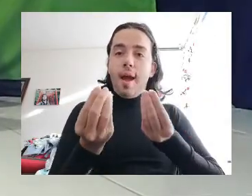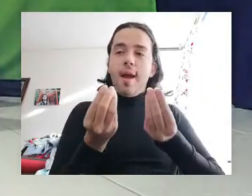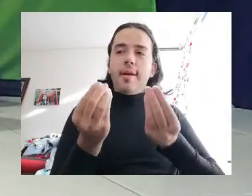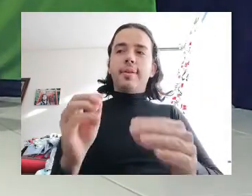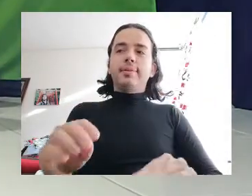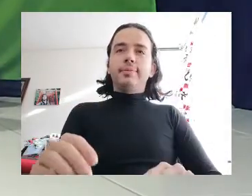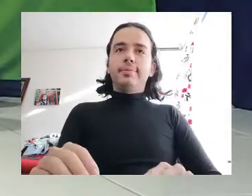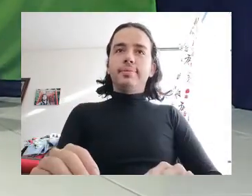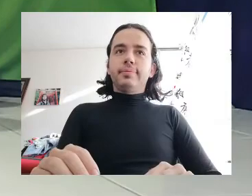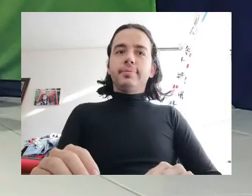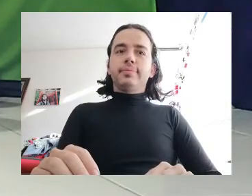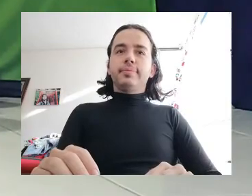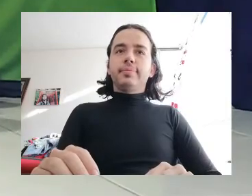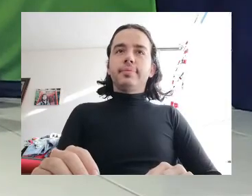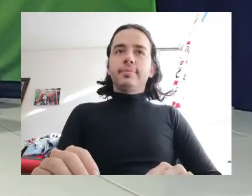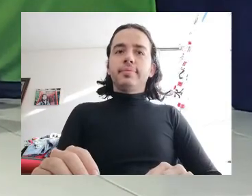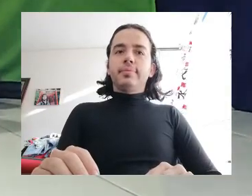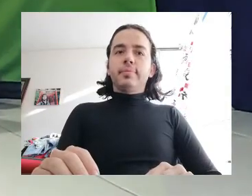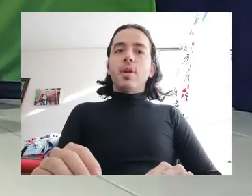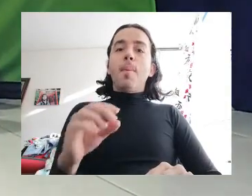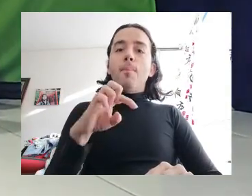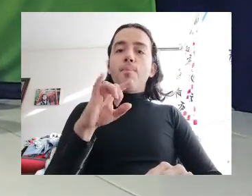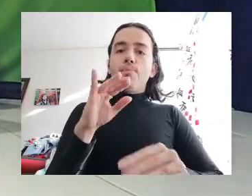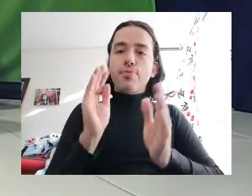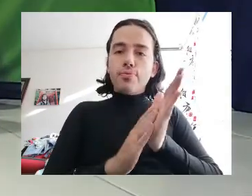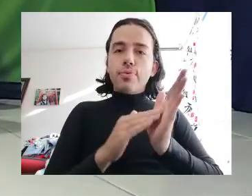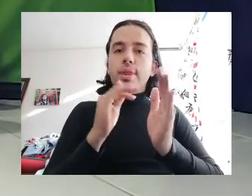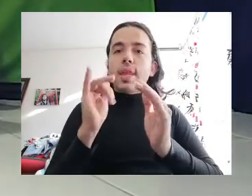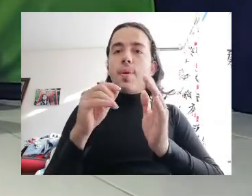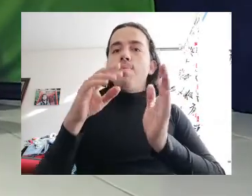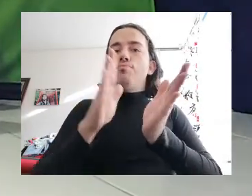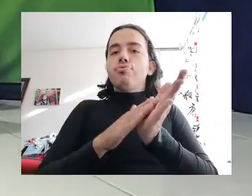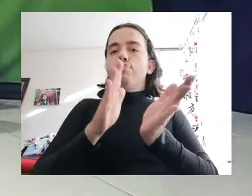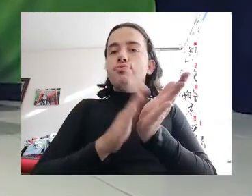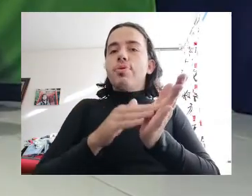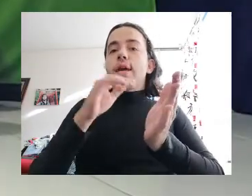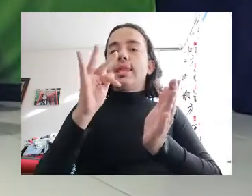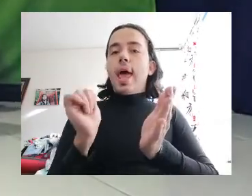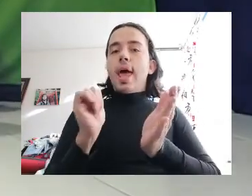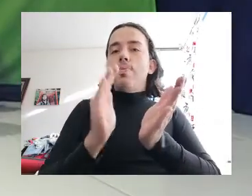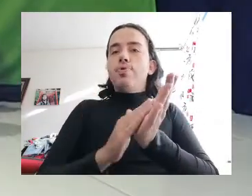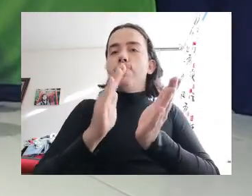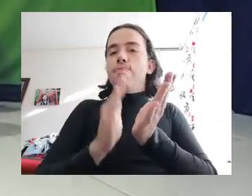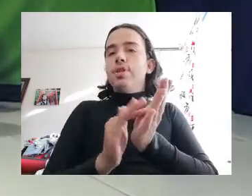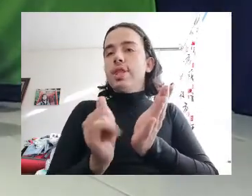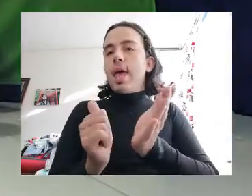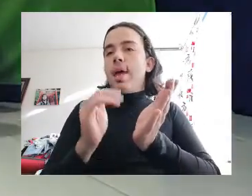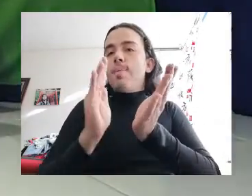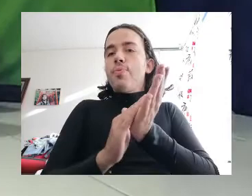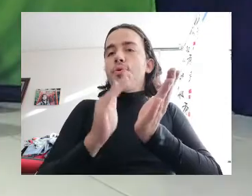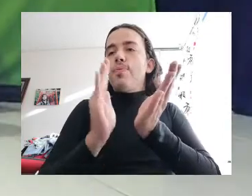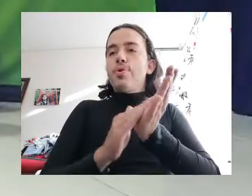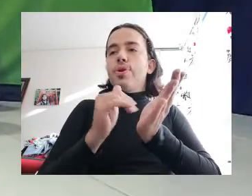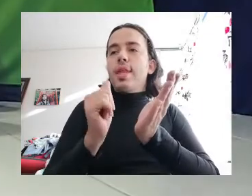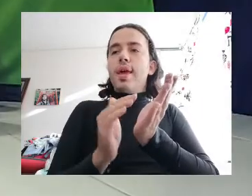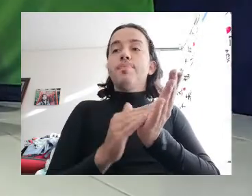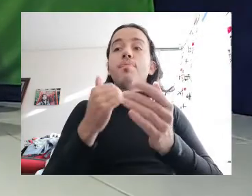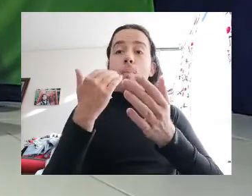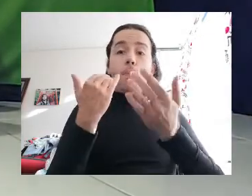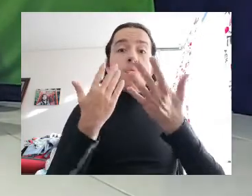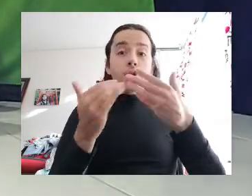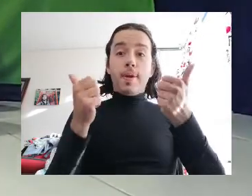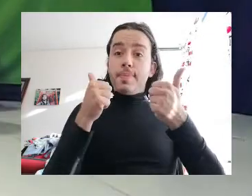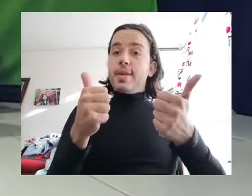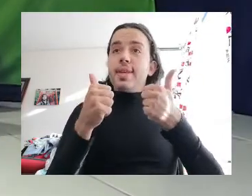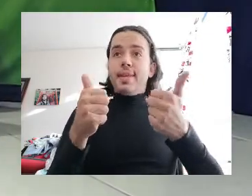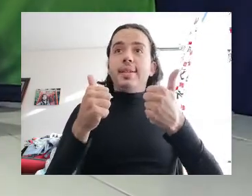pum, ta. Ahora hazlo tú. Pum, ta, pum, pum, ta. Pum, ta,